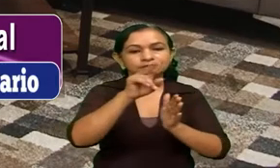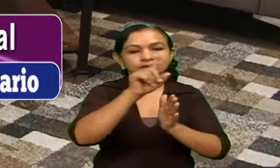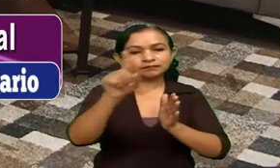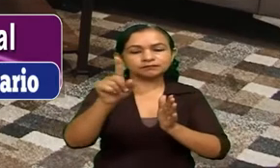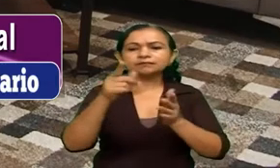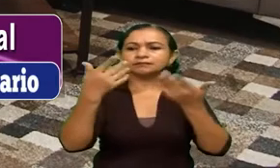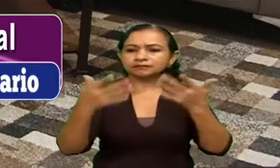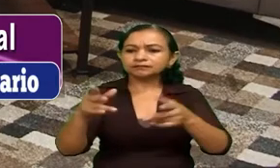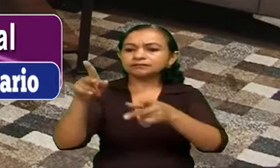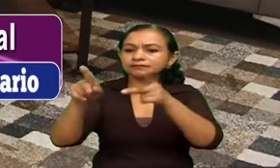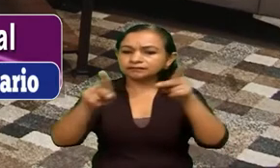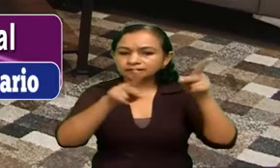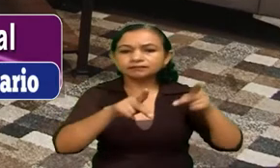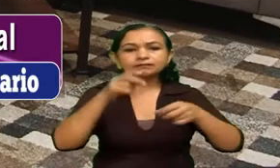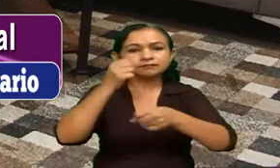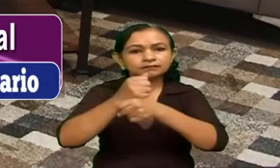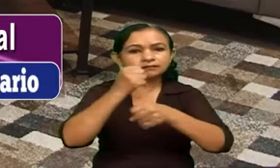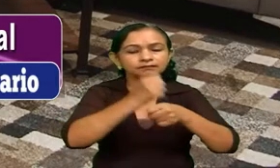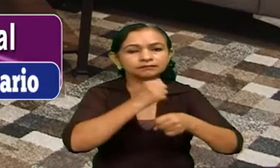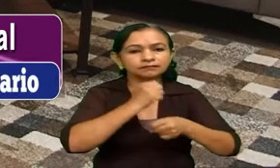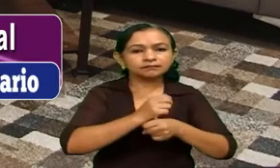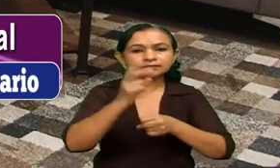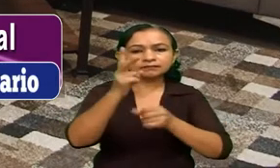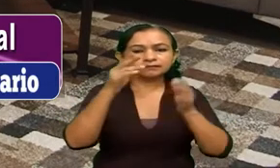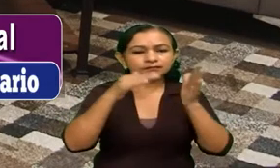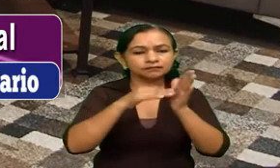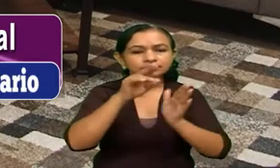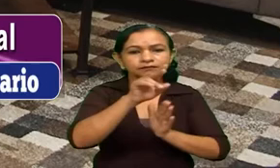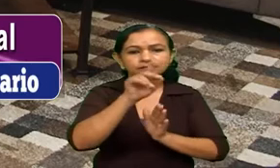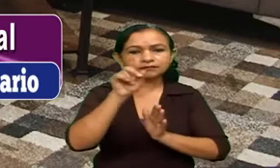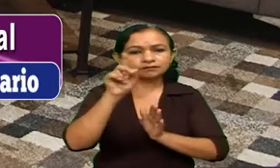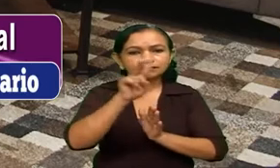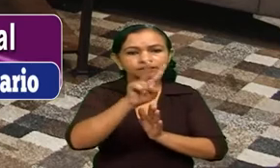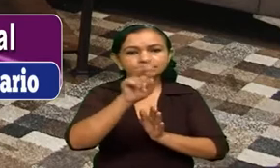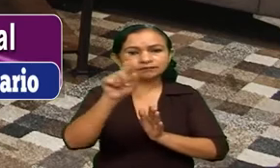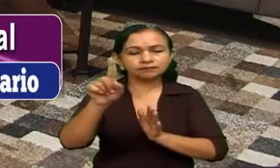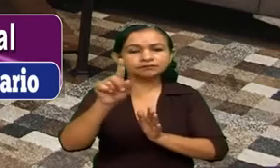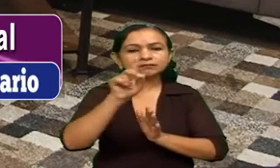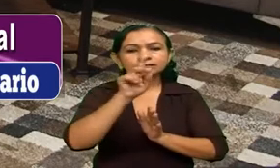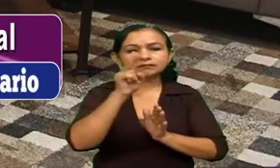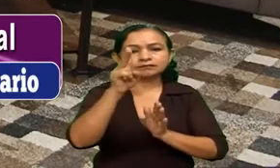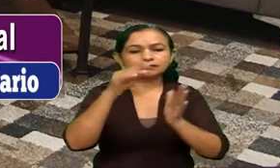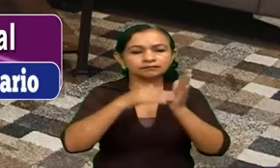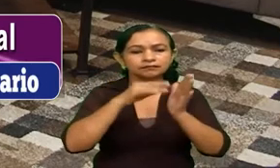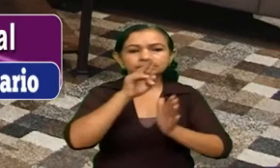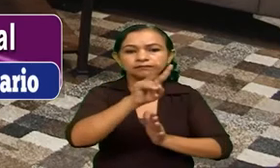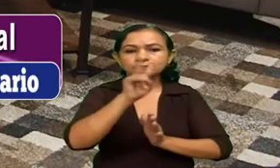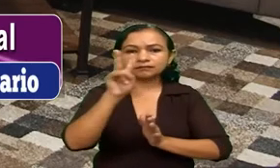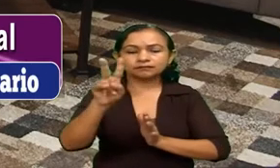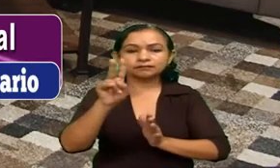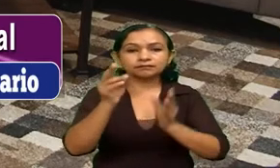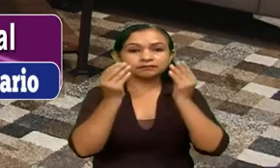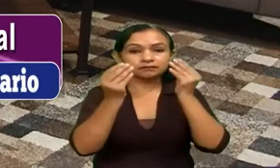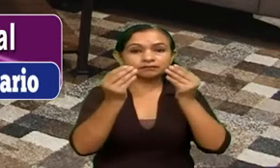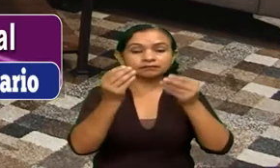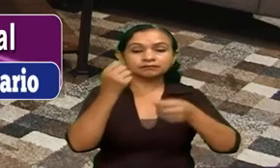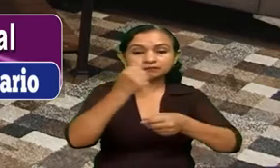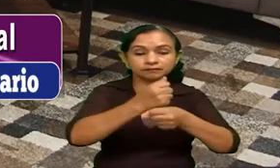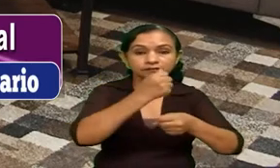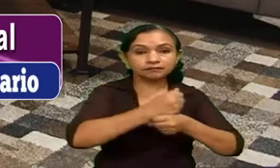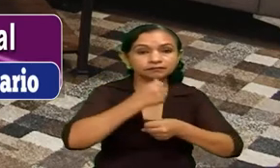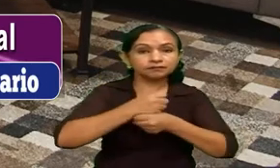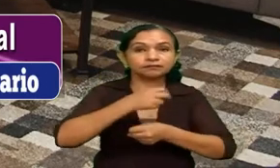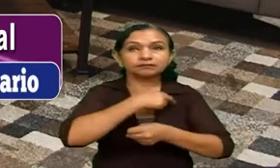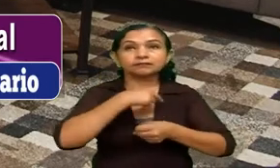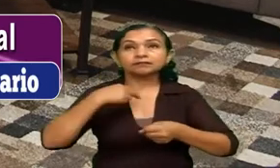mano de obra para hasta el 2021 e inclusive al 2022. ¿Verdad? Es una gran cantidad de obras que van